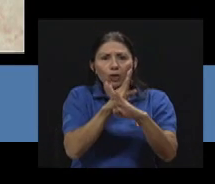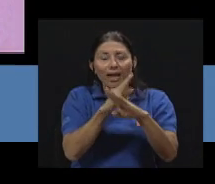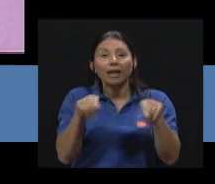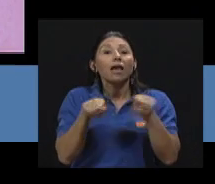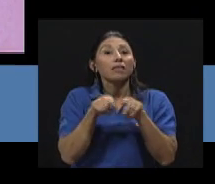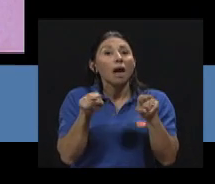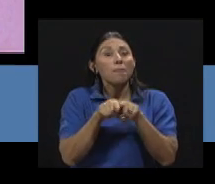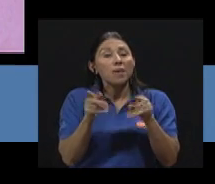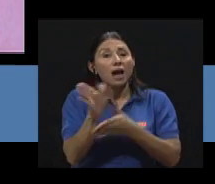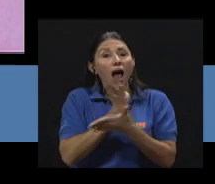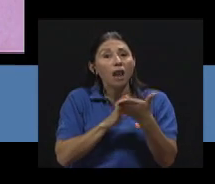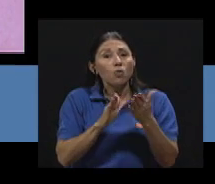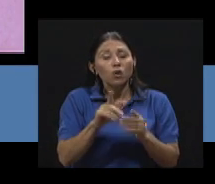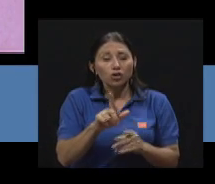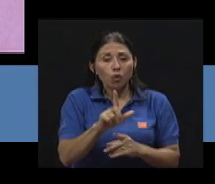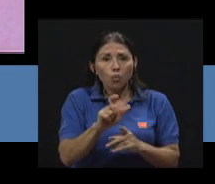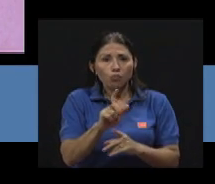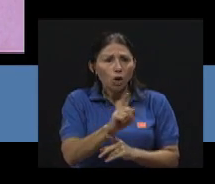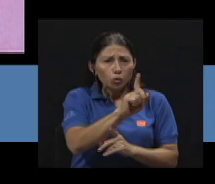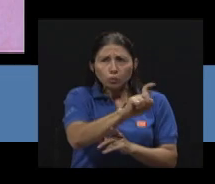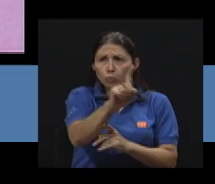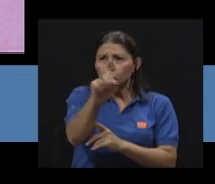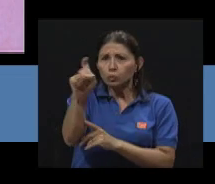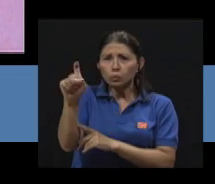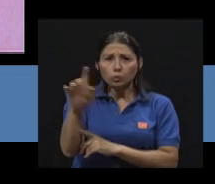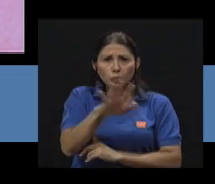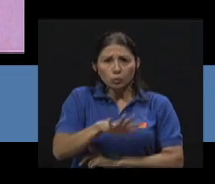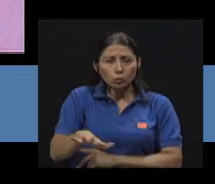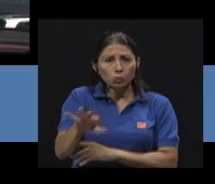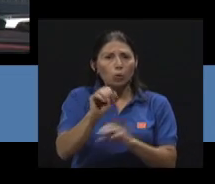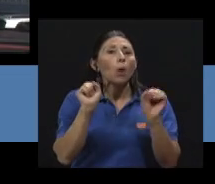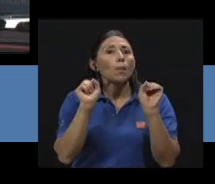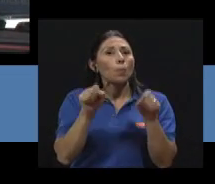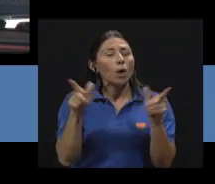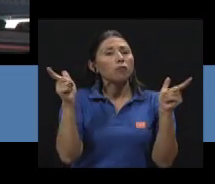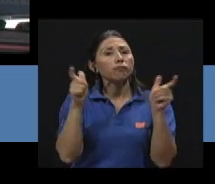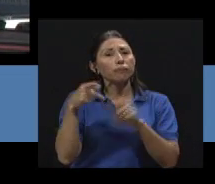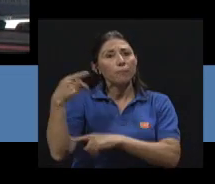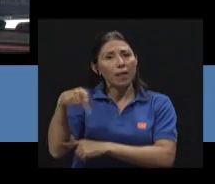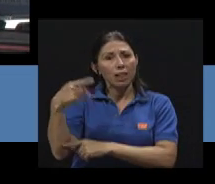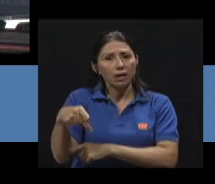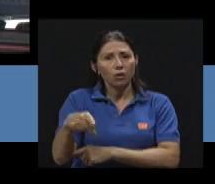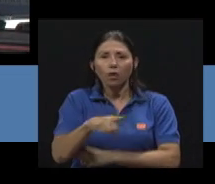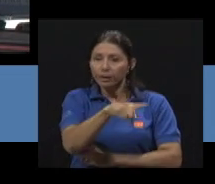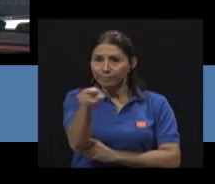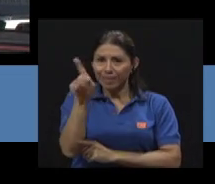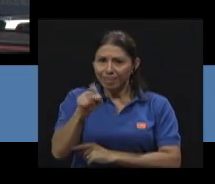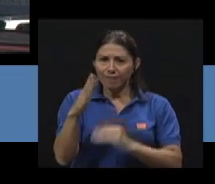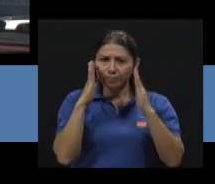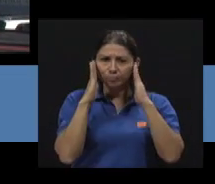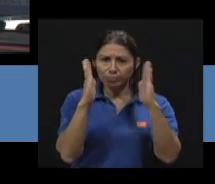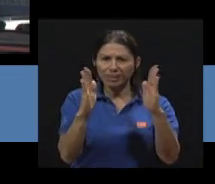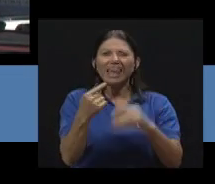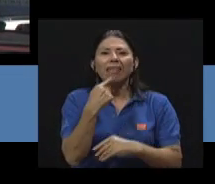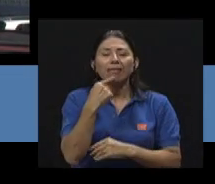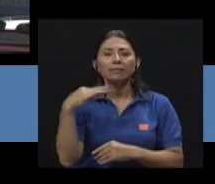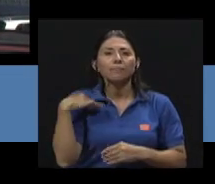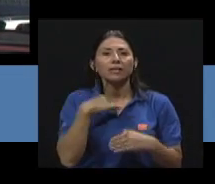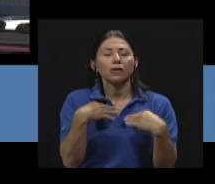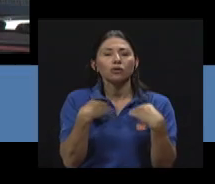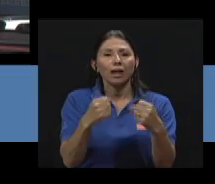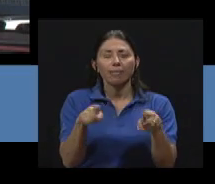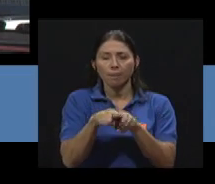de insecticidas también pueden reducir las picaduras en ambientes interiores hay que estar atentos a las indicaciones que den el